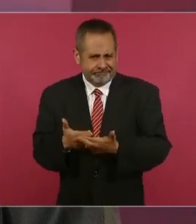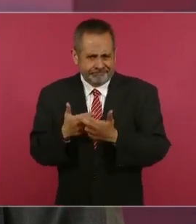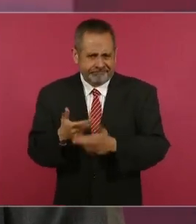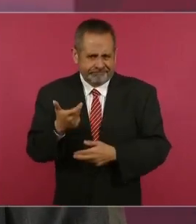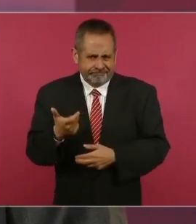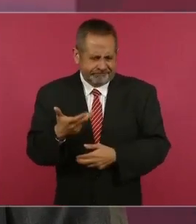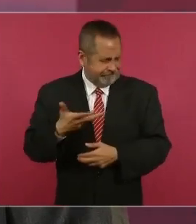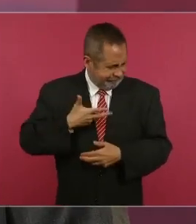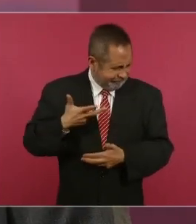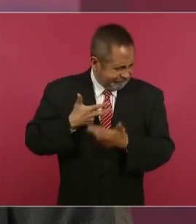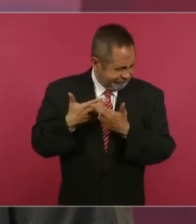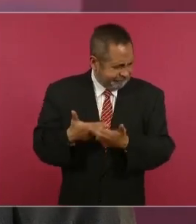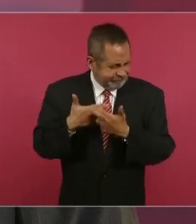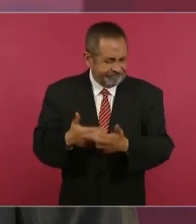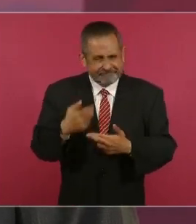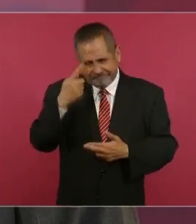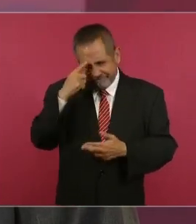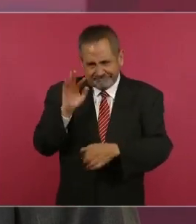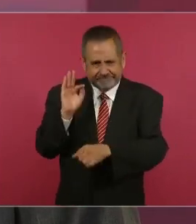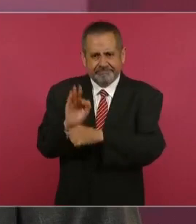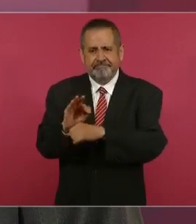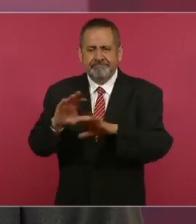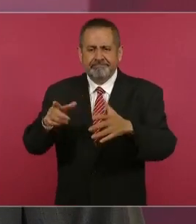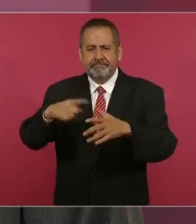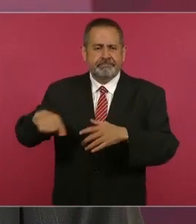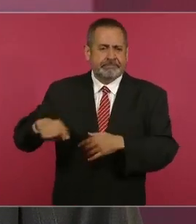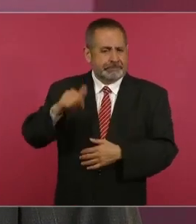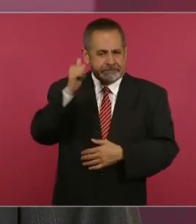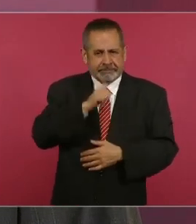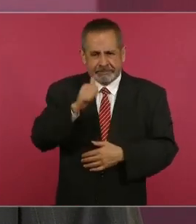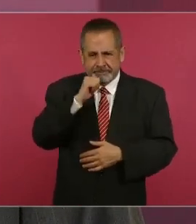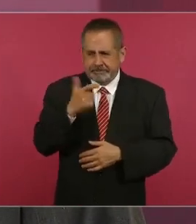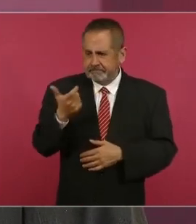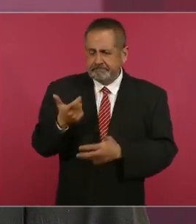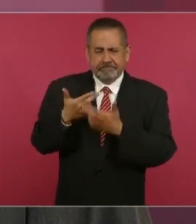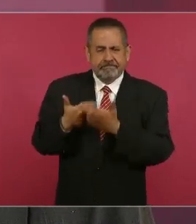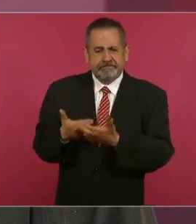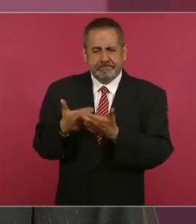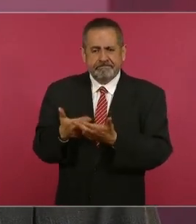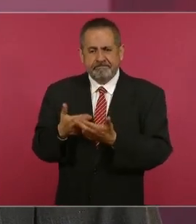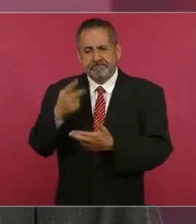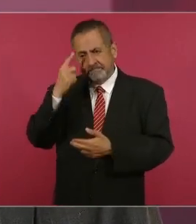y siempre tenemos presupuesto para atender